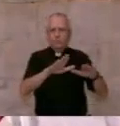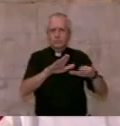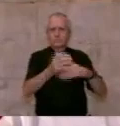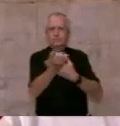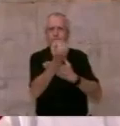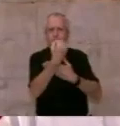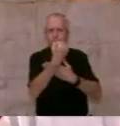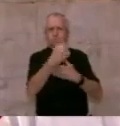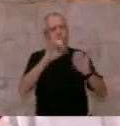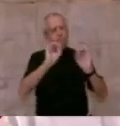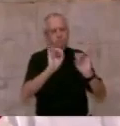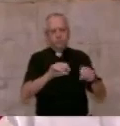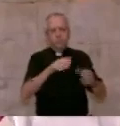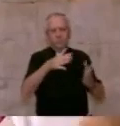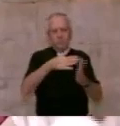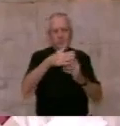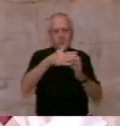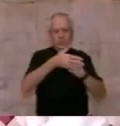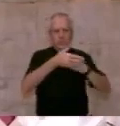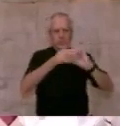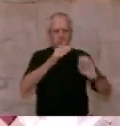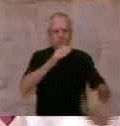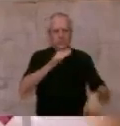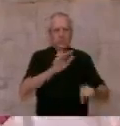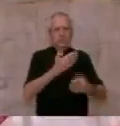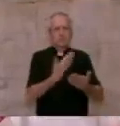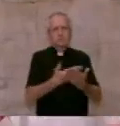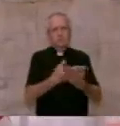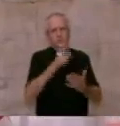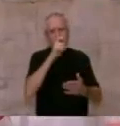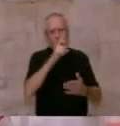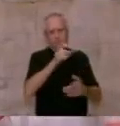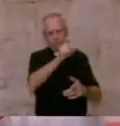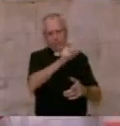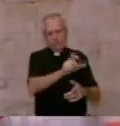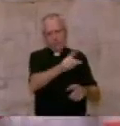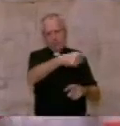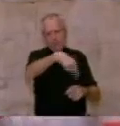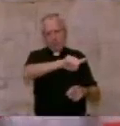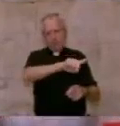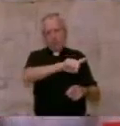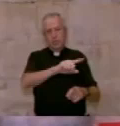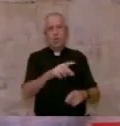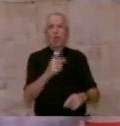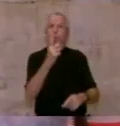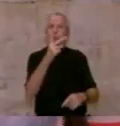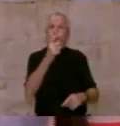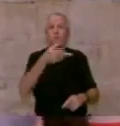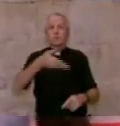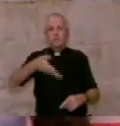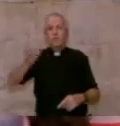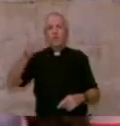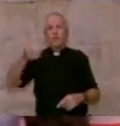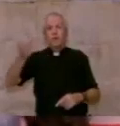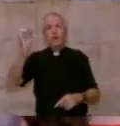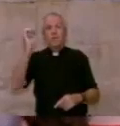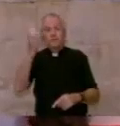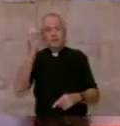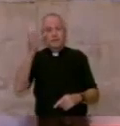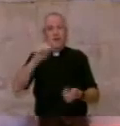sacudíos el polvo de los pies en testimonio contra ellos. Ellos salieron a predicar la